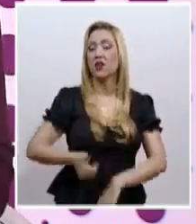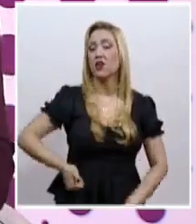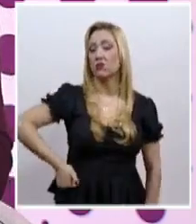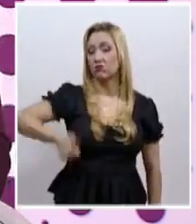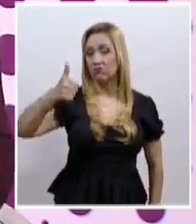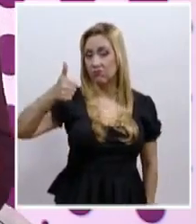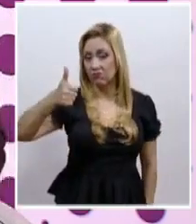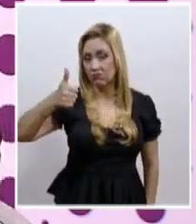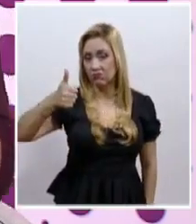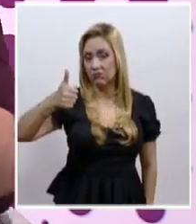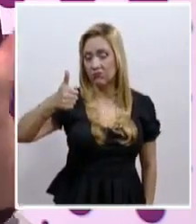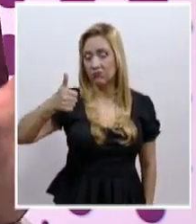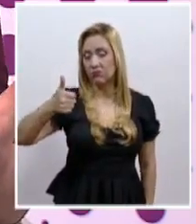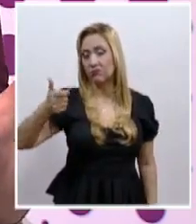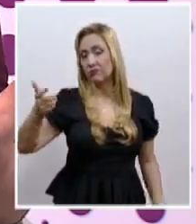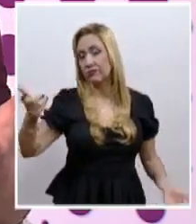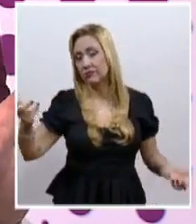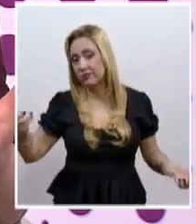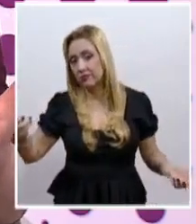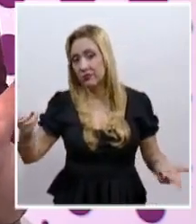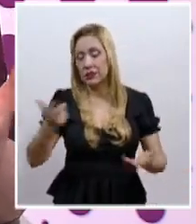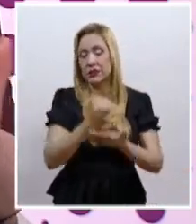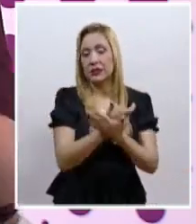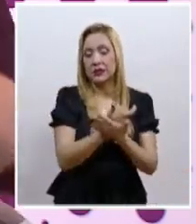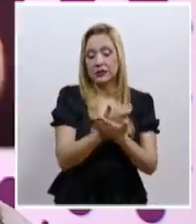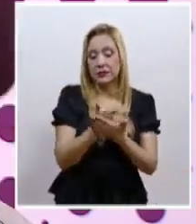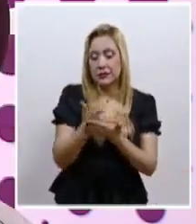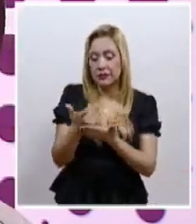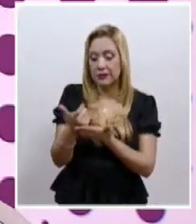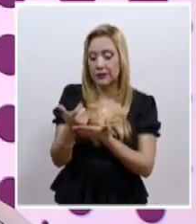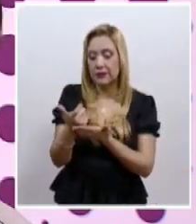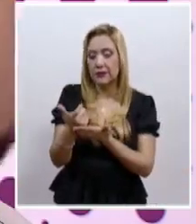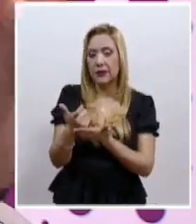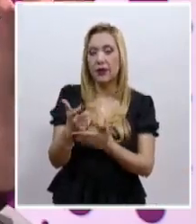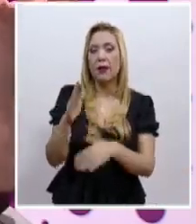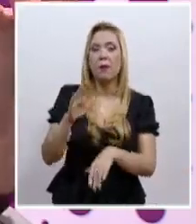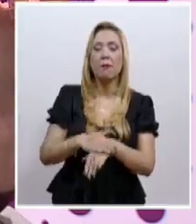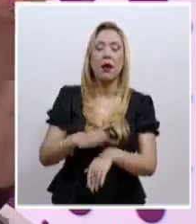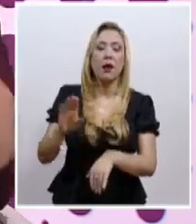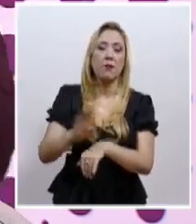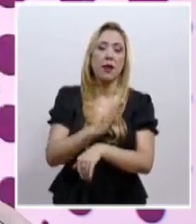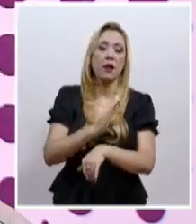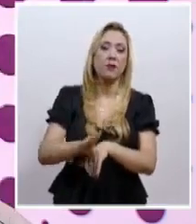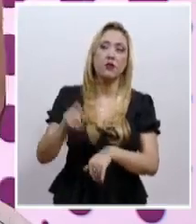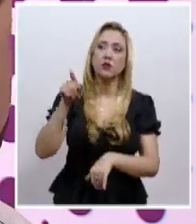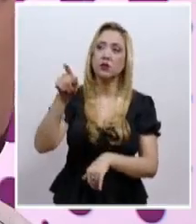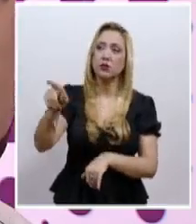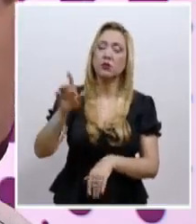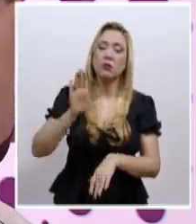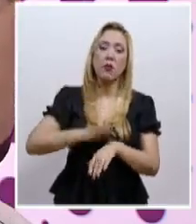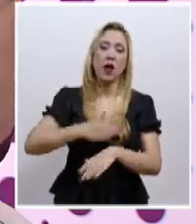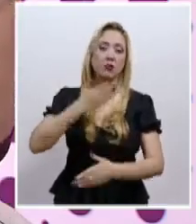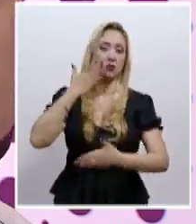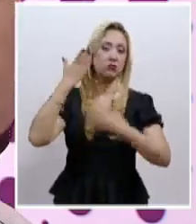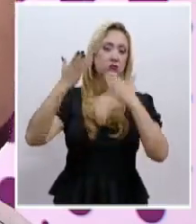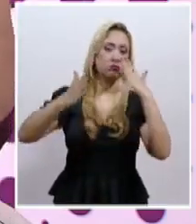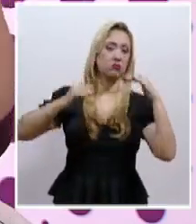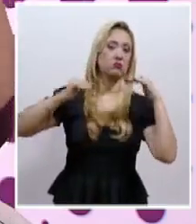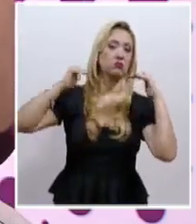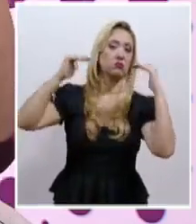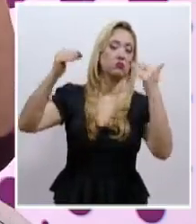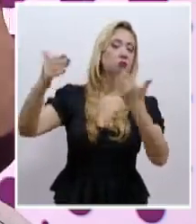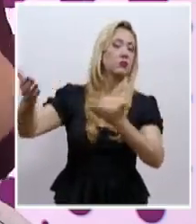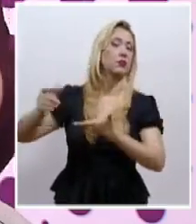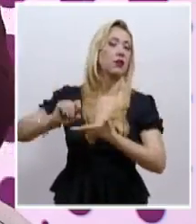Hace que la estructura de salarios se cambie a favor de personas con un mayor y mejor nivel educativo.